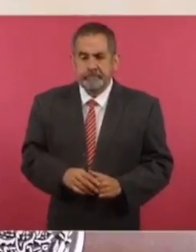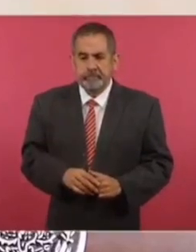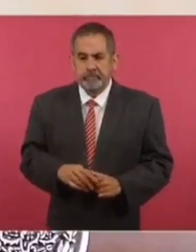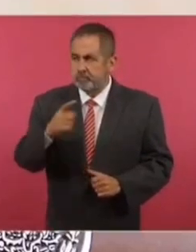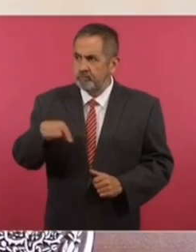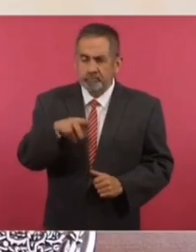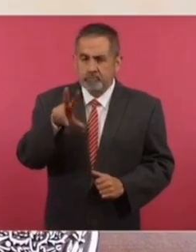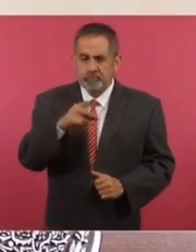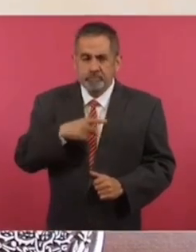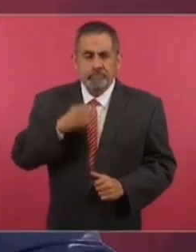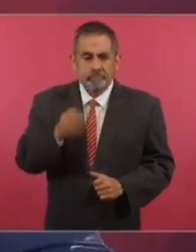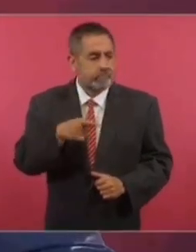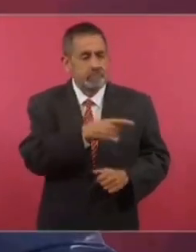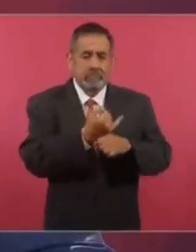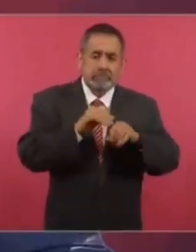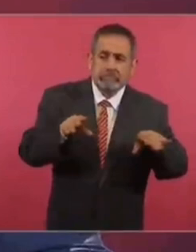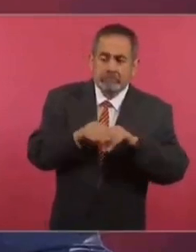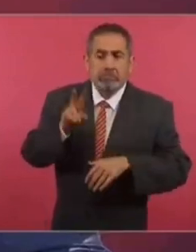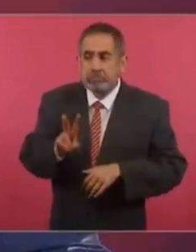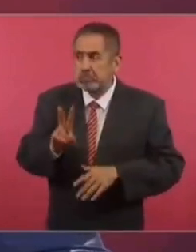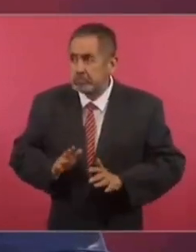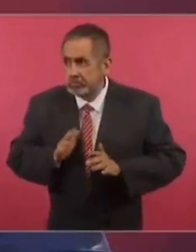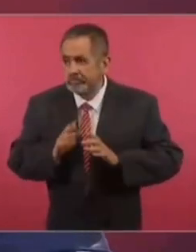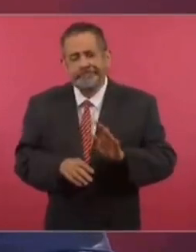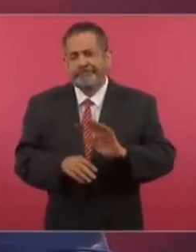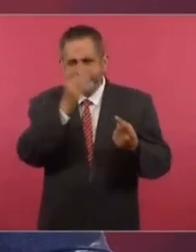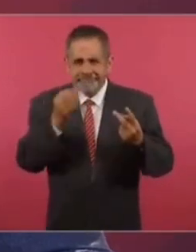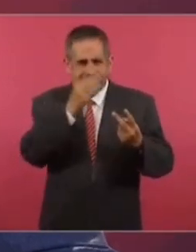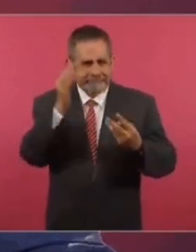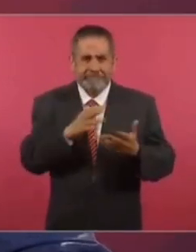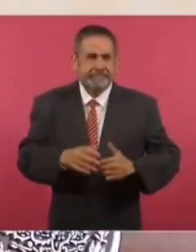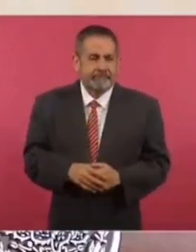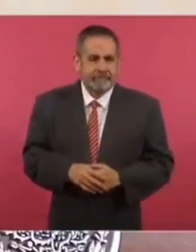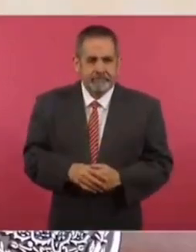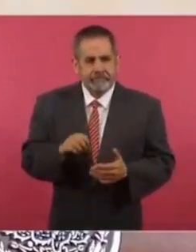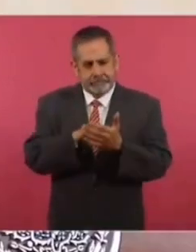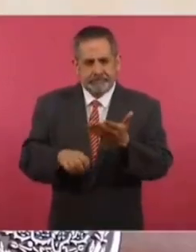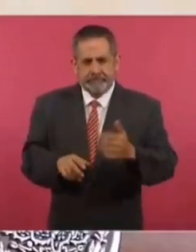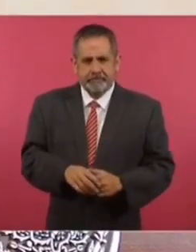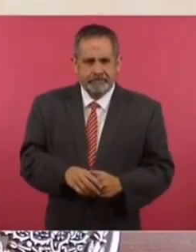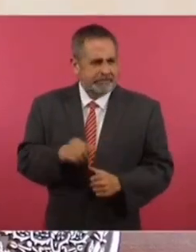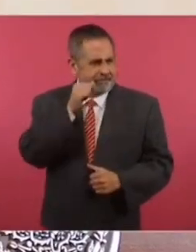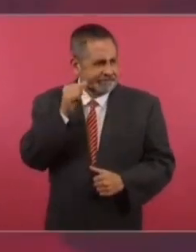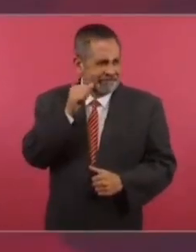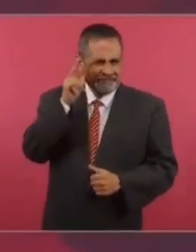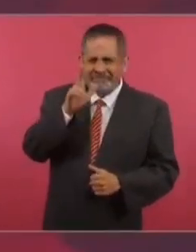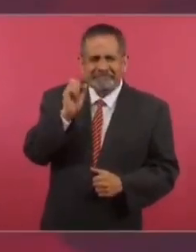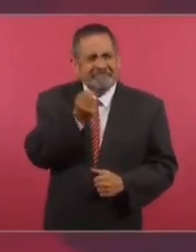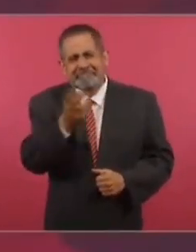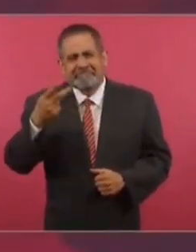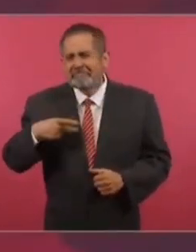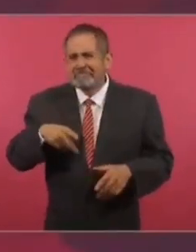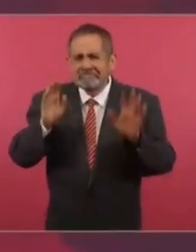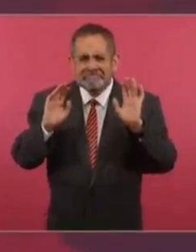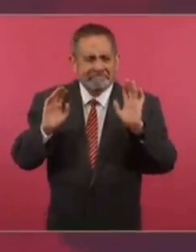acepten todo lo que sale en las redes sociales, porque hay muchas mentiras falsas. Por ejemplo, ayer, antier, incluso gente